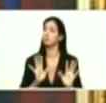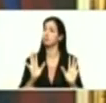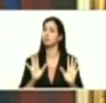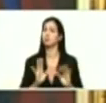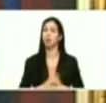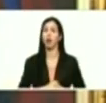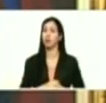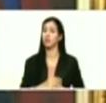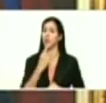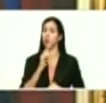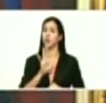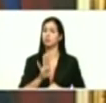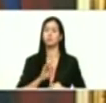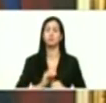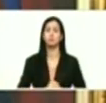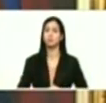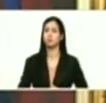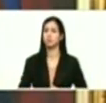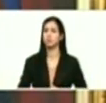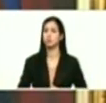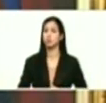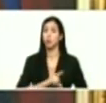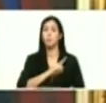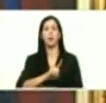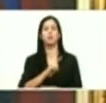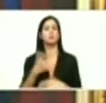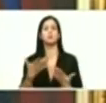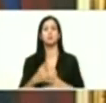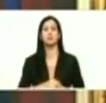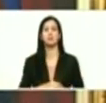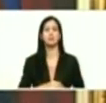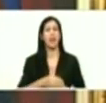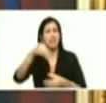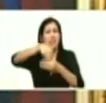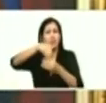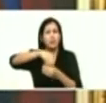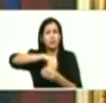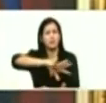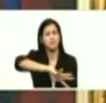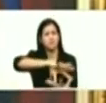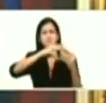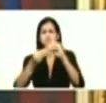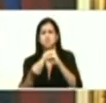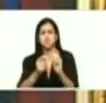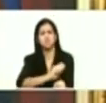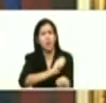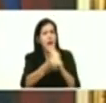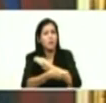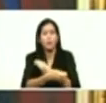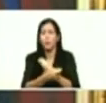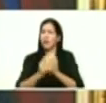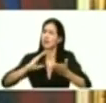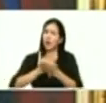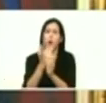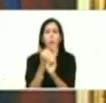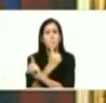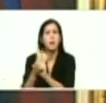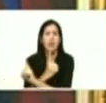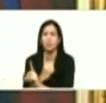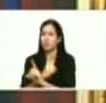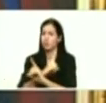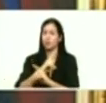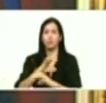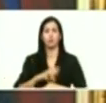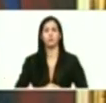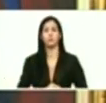digo y yo ordeno una reestructuración total y absoluta y convertir los